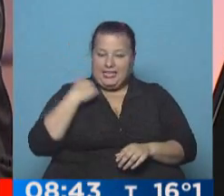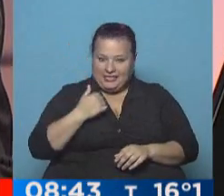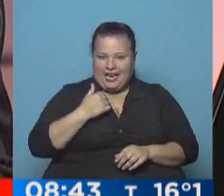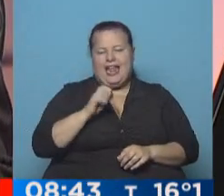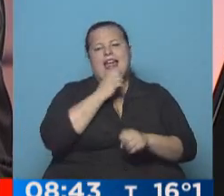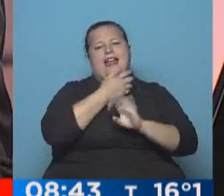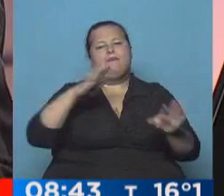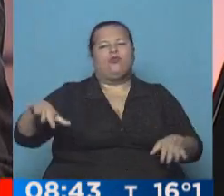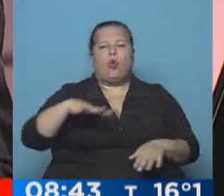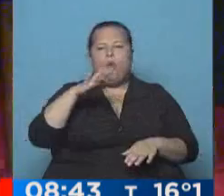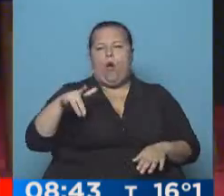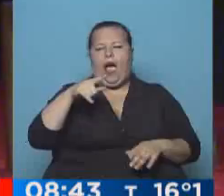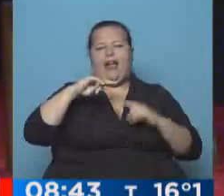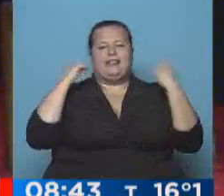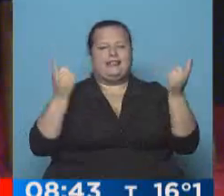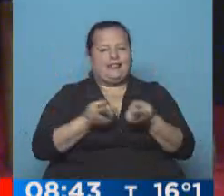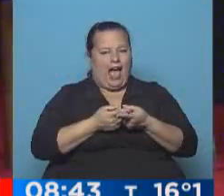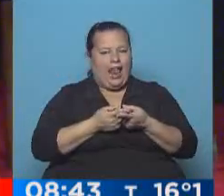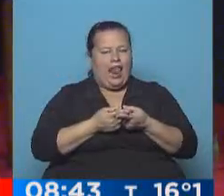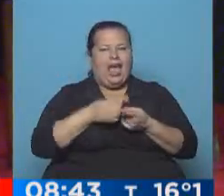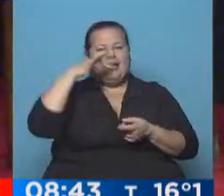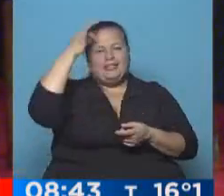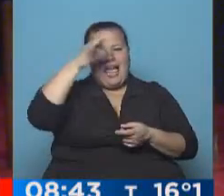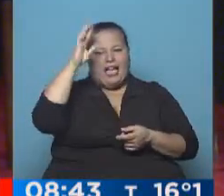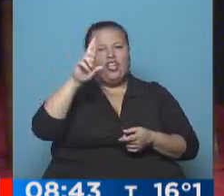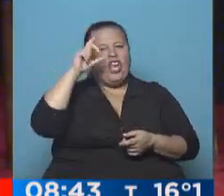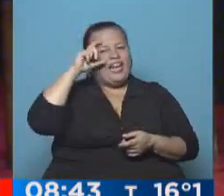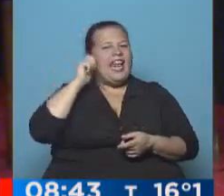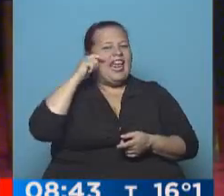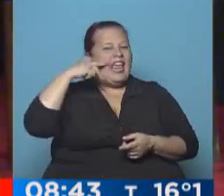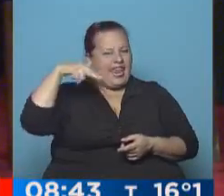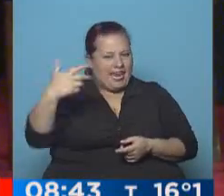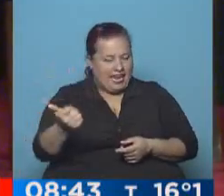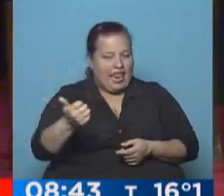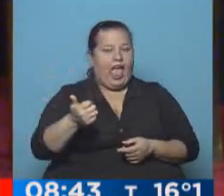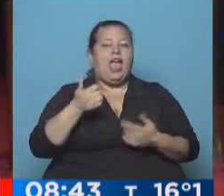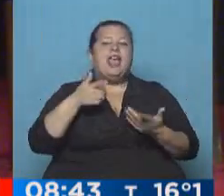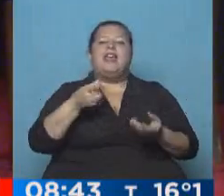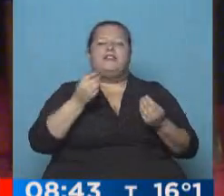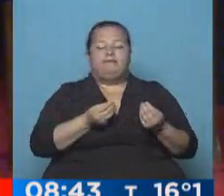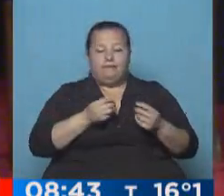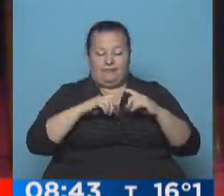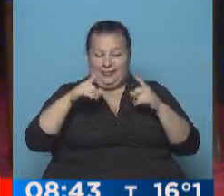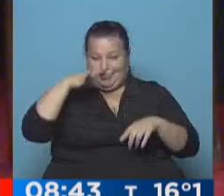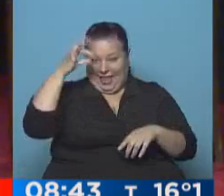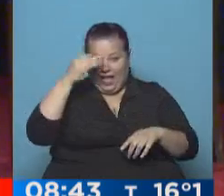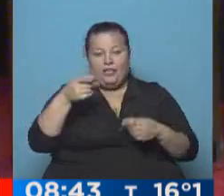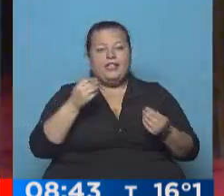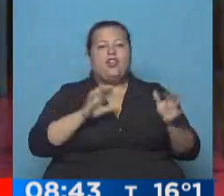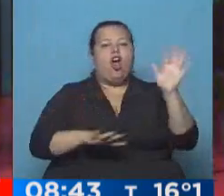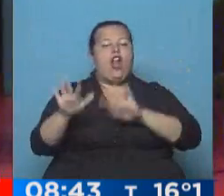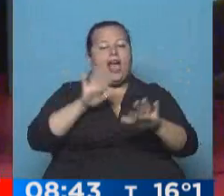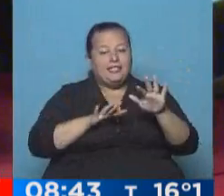ese bellísimo lugar en esa bellísima sala que se llama teatro regina y que lo que hace este ciclo teatrísimo que está